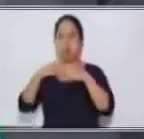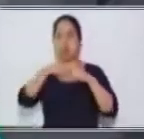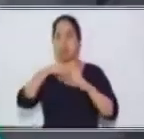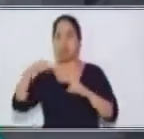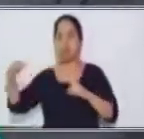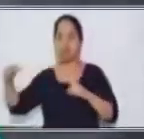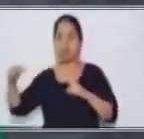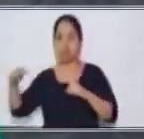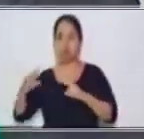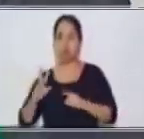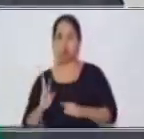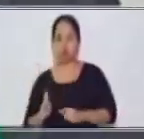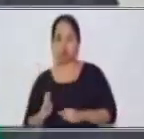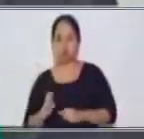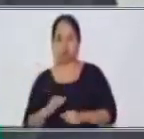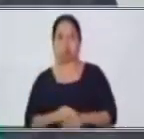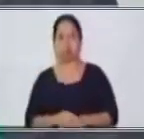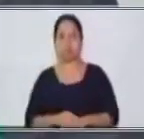resultante.